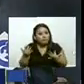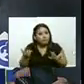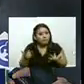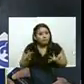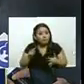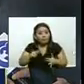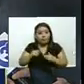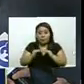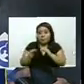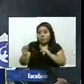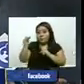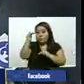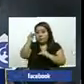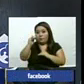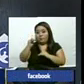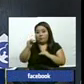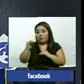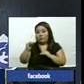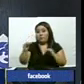el Ejecutivo